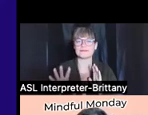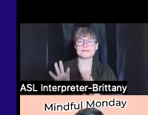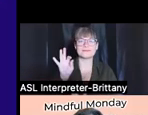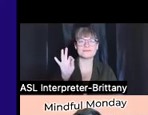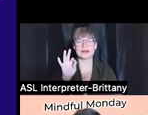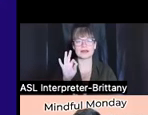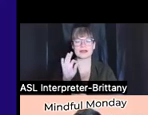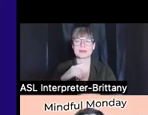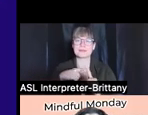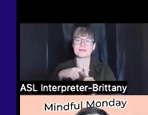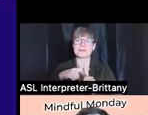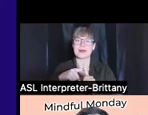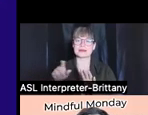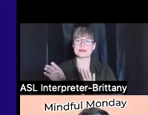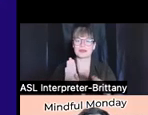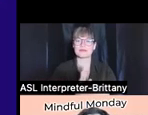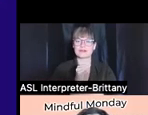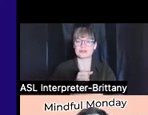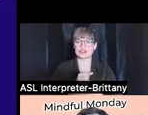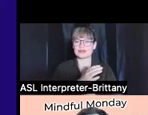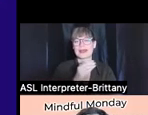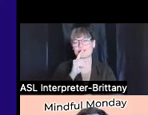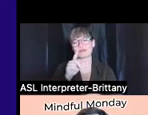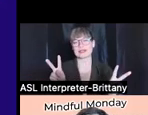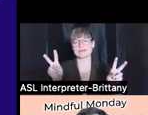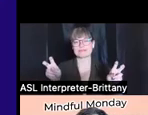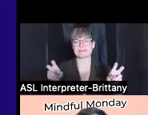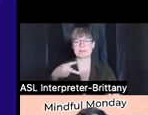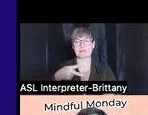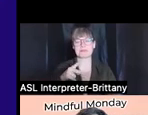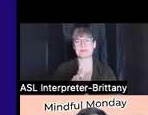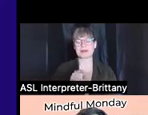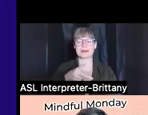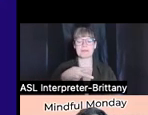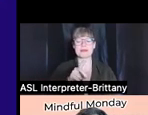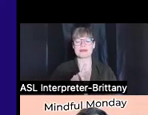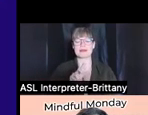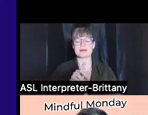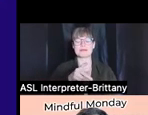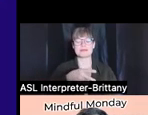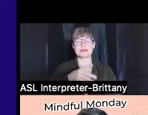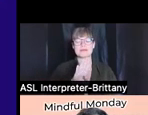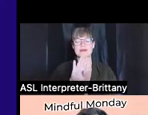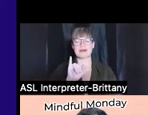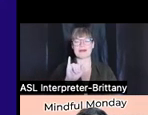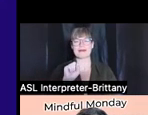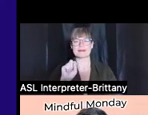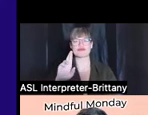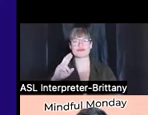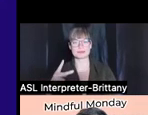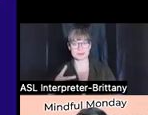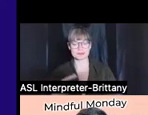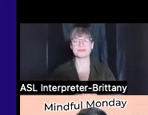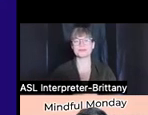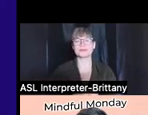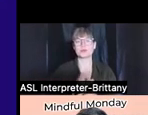de explorar intervenciones y apoyos para el comportamiento positivo y prácticas restaurativas. Vamos